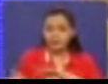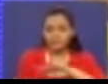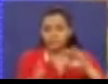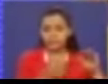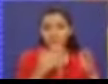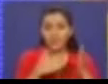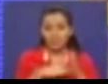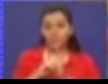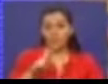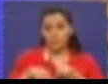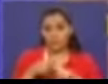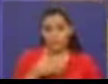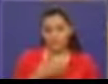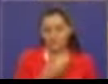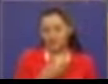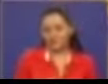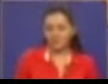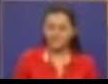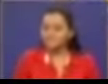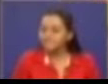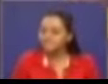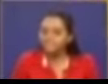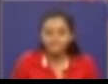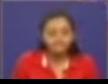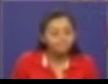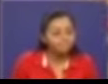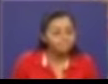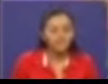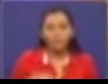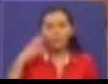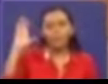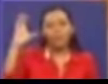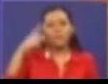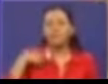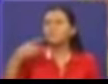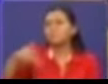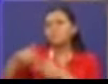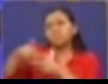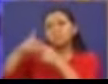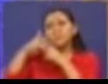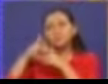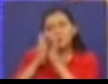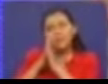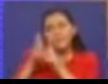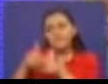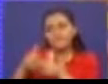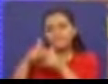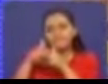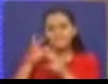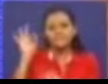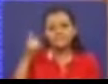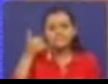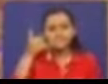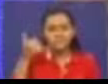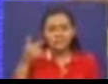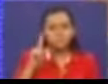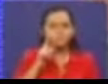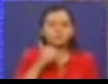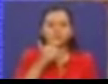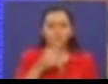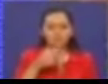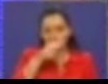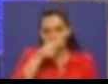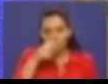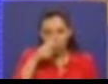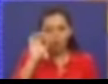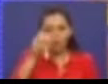Cuando yo llegué, nosotros teníamos que prestar equipos a Colombia si queríamos interceptar una llamada telefónica, etcétera, para combatir